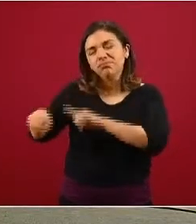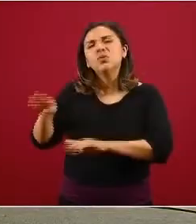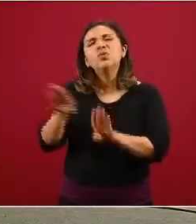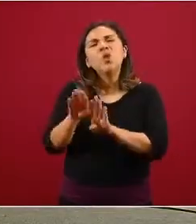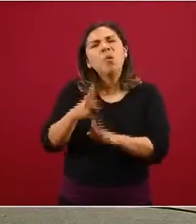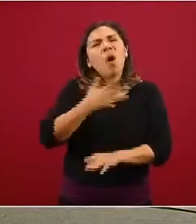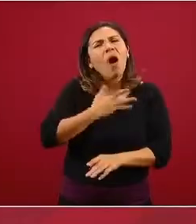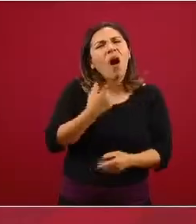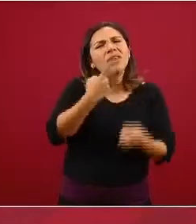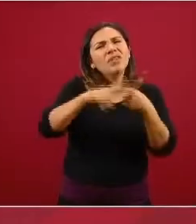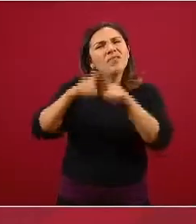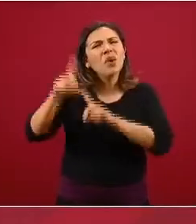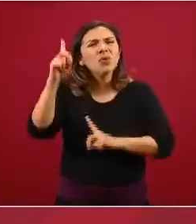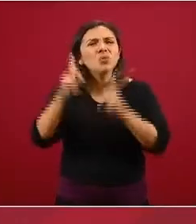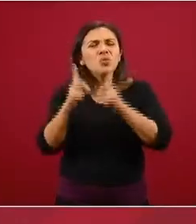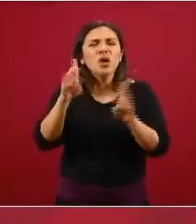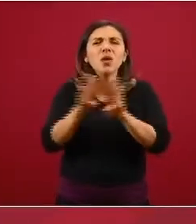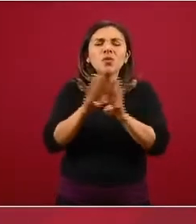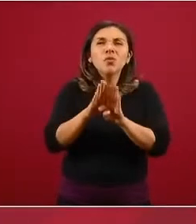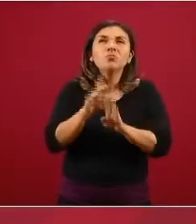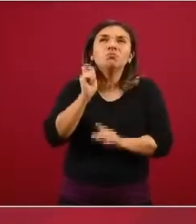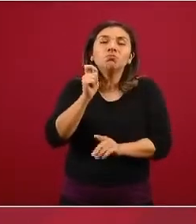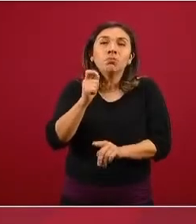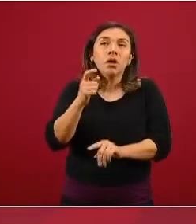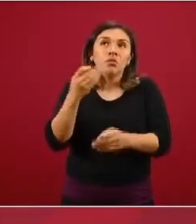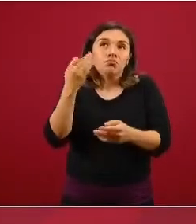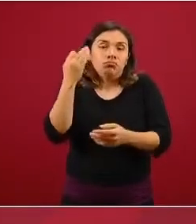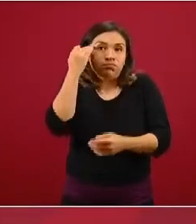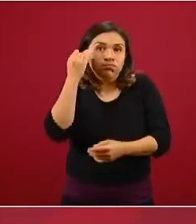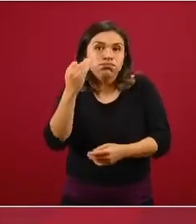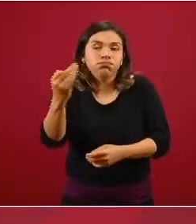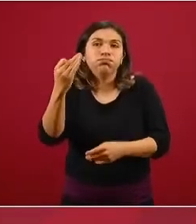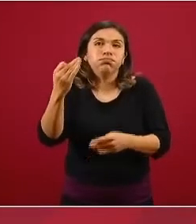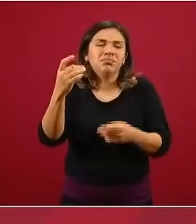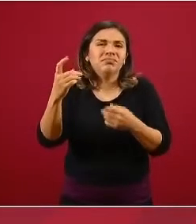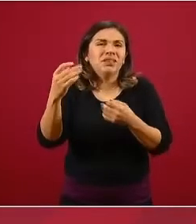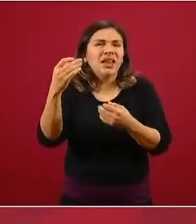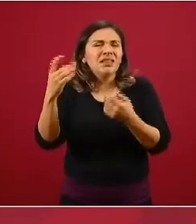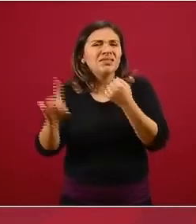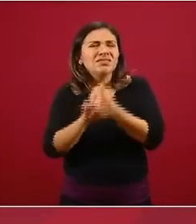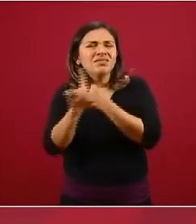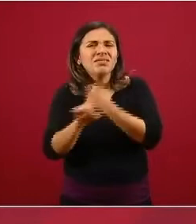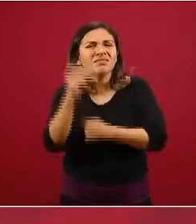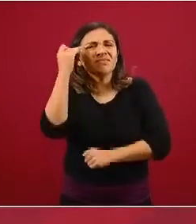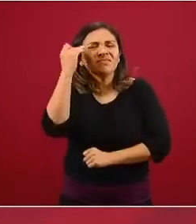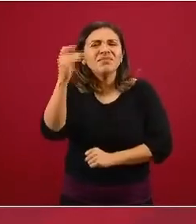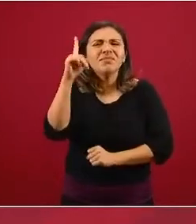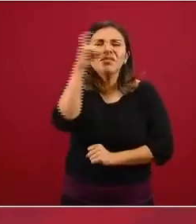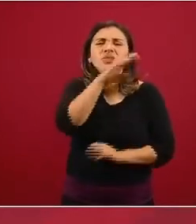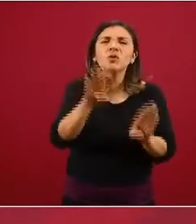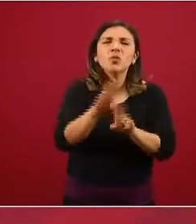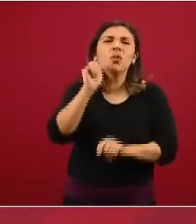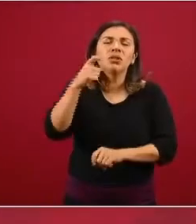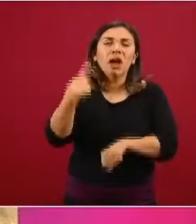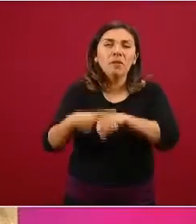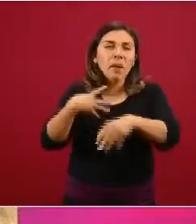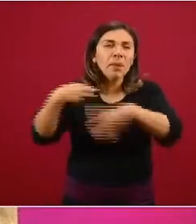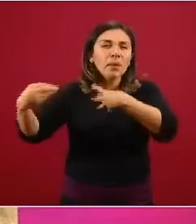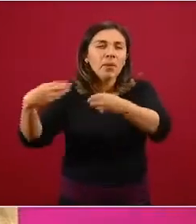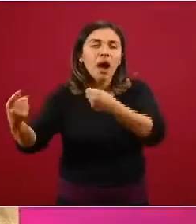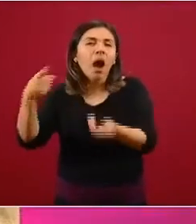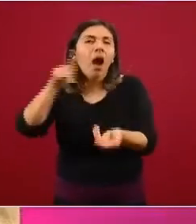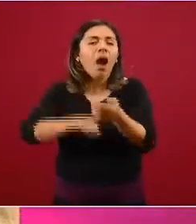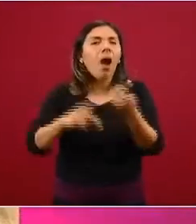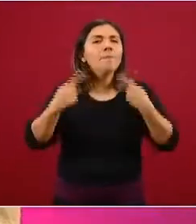distintas inquietudes que pueden existir a lo largo de un fenómeno tan complejo como una pandemia con respecto a la salud mental